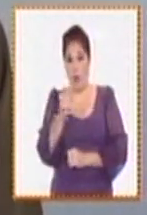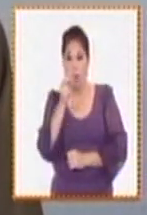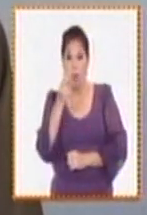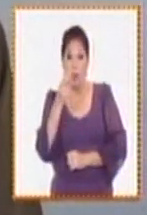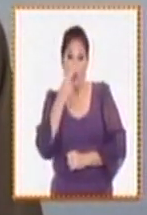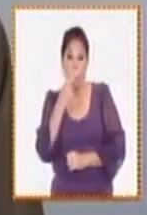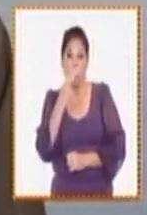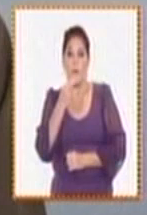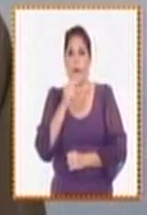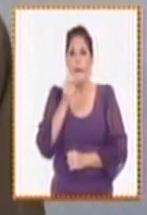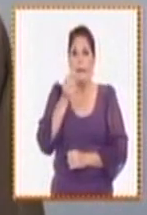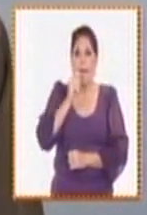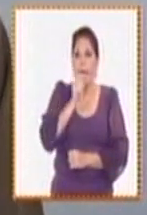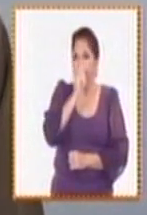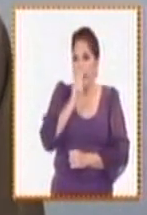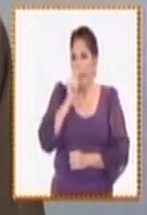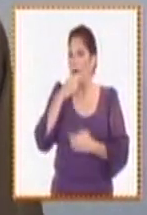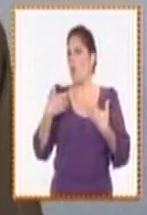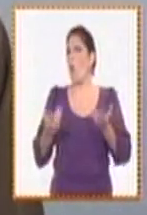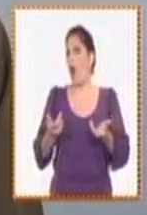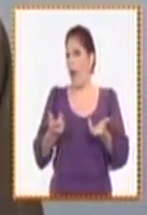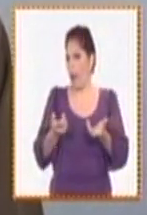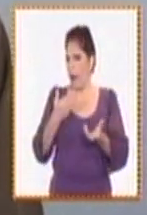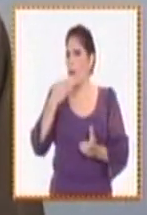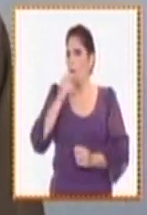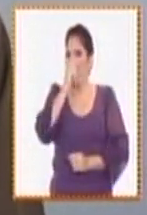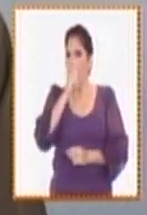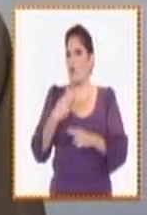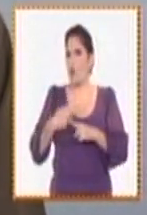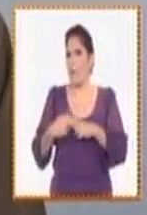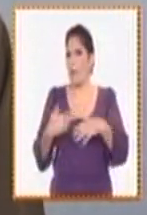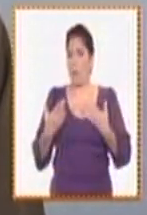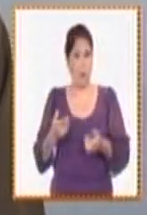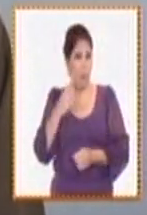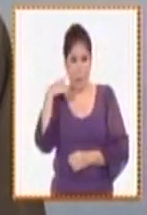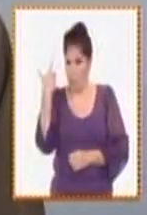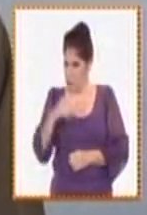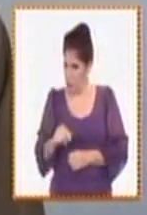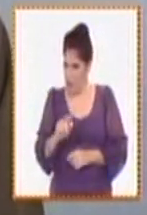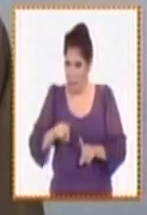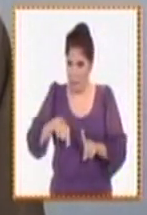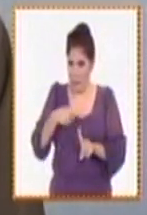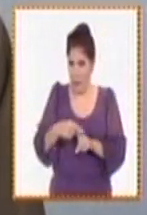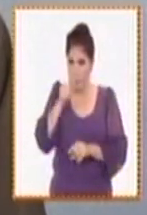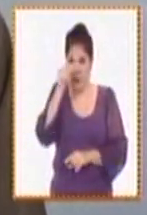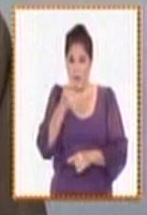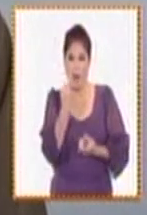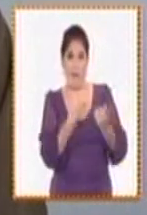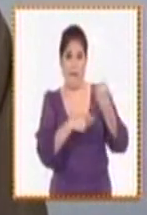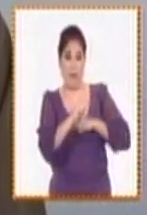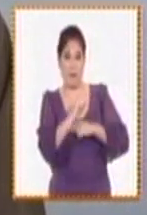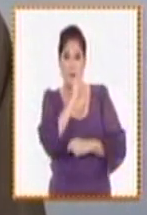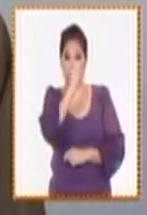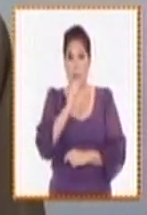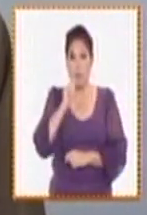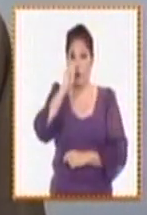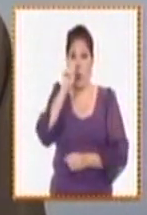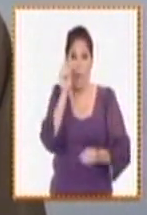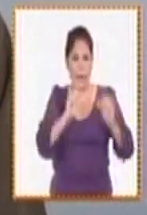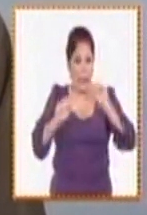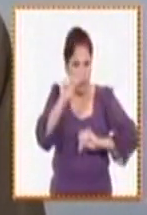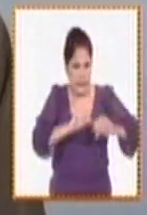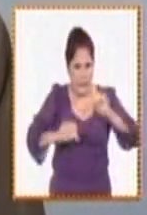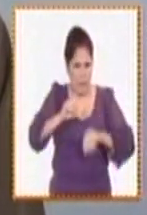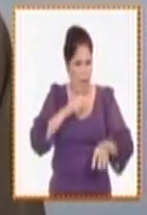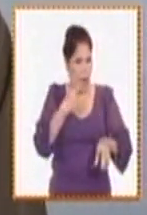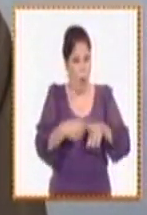tienen ni noción de cuál es el tipo de cannabinoide que están consumiendo. Y si a eso le añadimos que los traficantes de droga los mezclan con